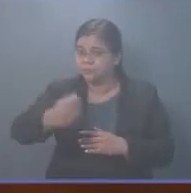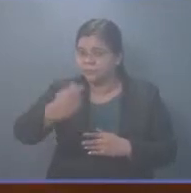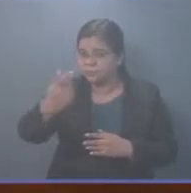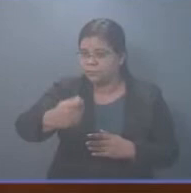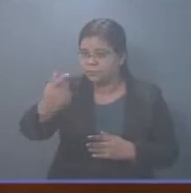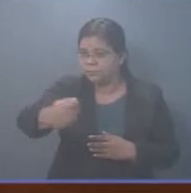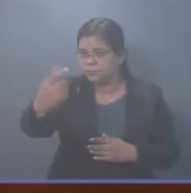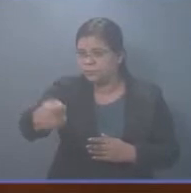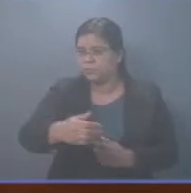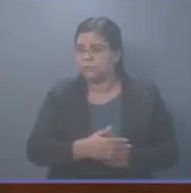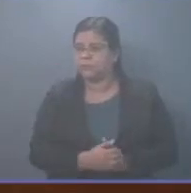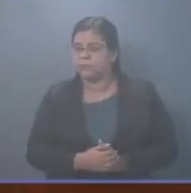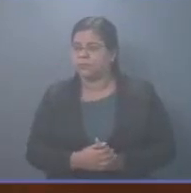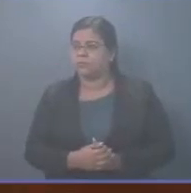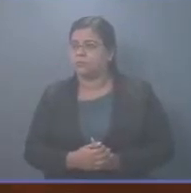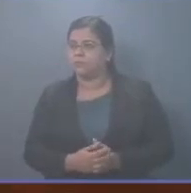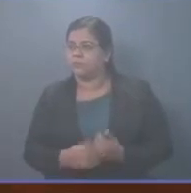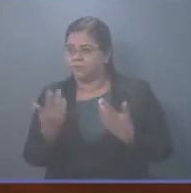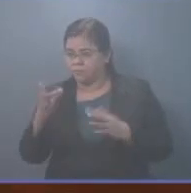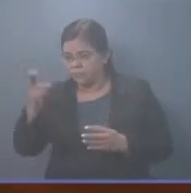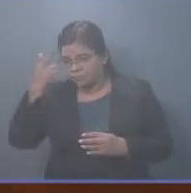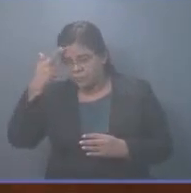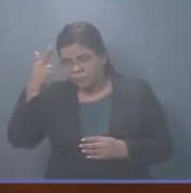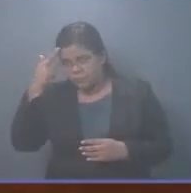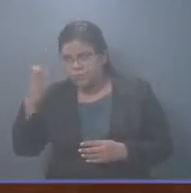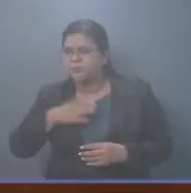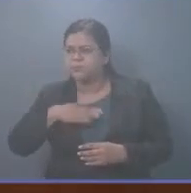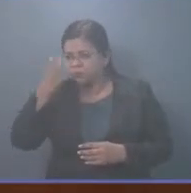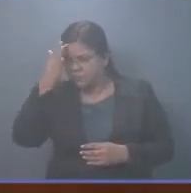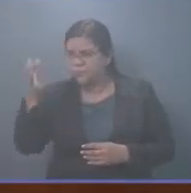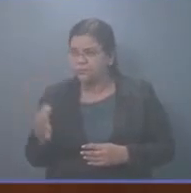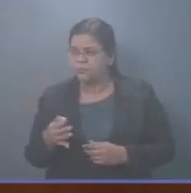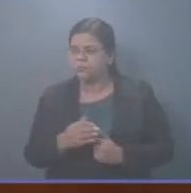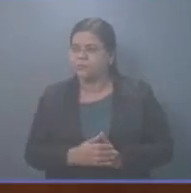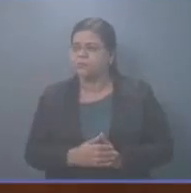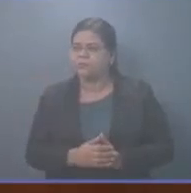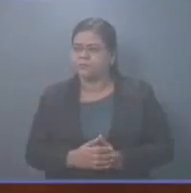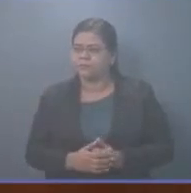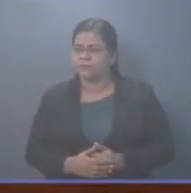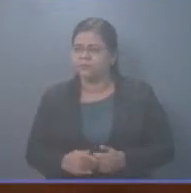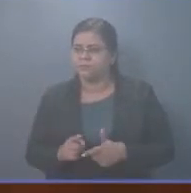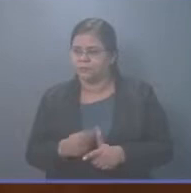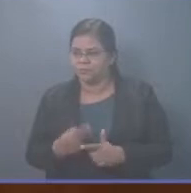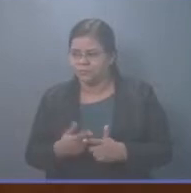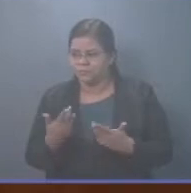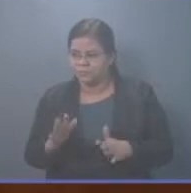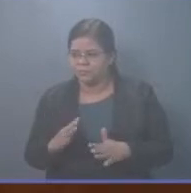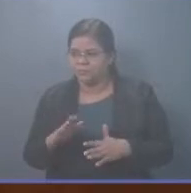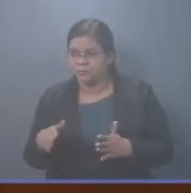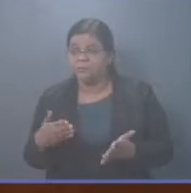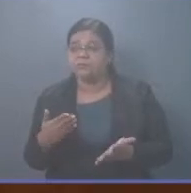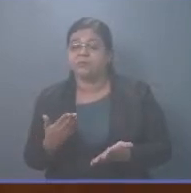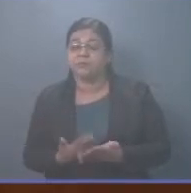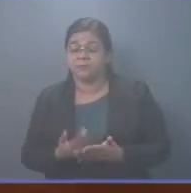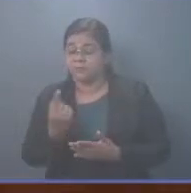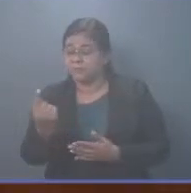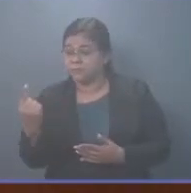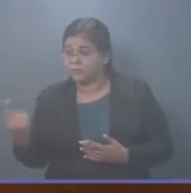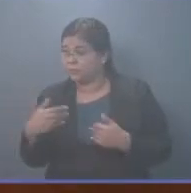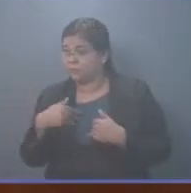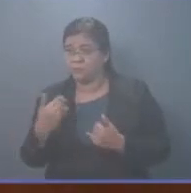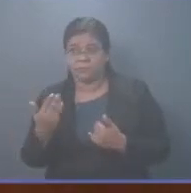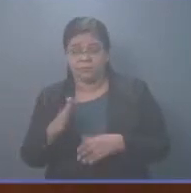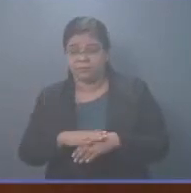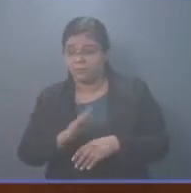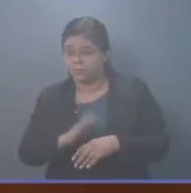dicho fallecimiento. Esto en razón de que ellos consideran que se dan en muchas ocasiones pagos indebidos porque las personas no reportan en el momento